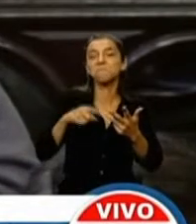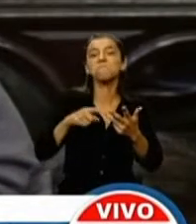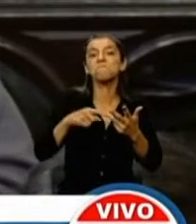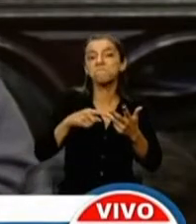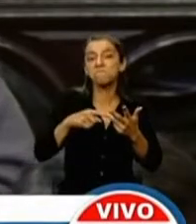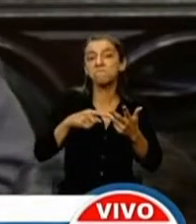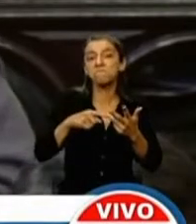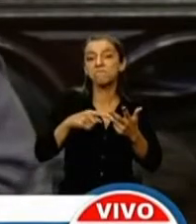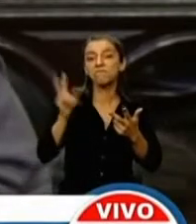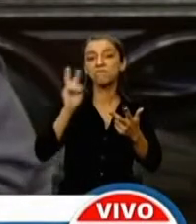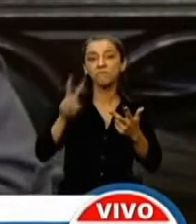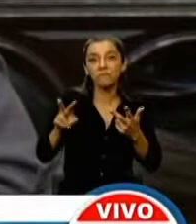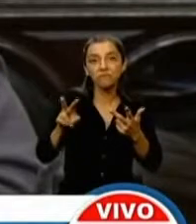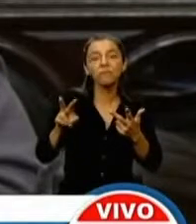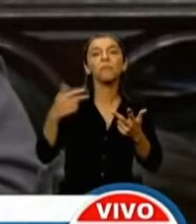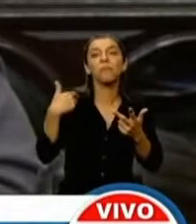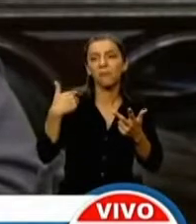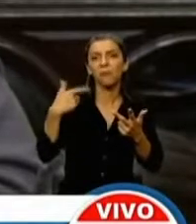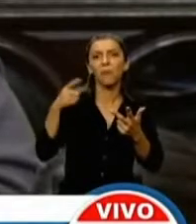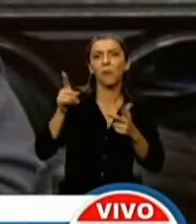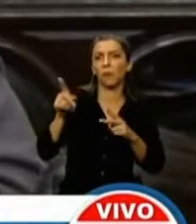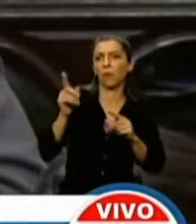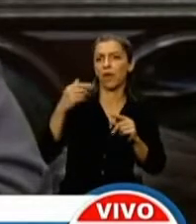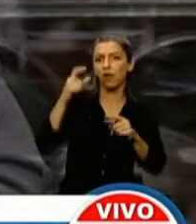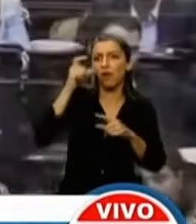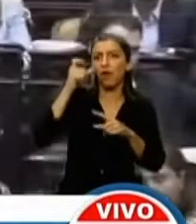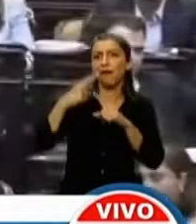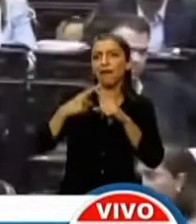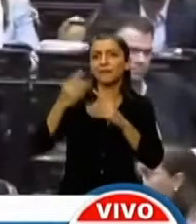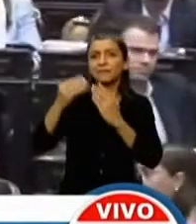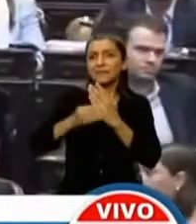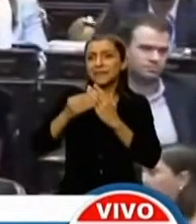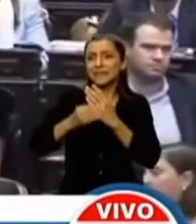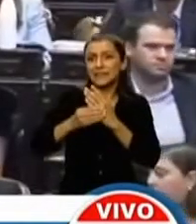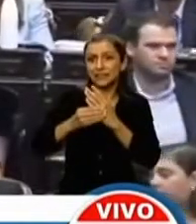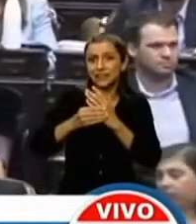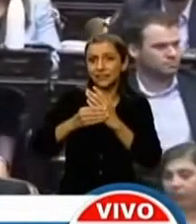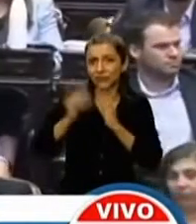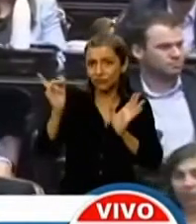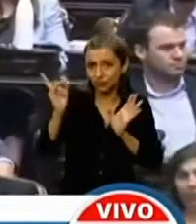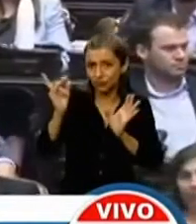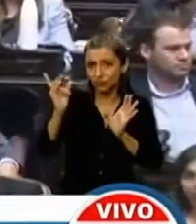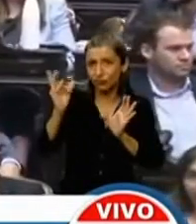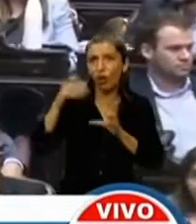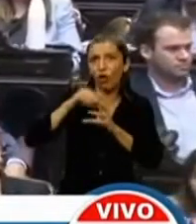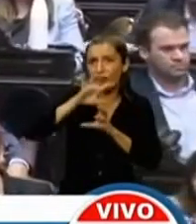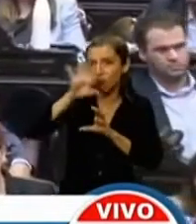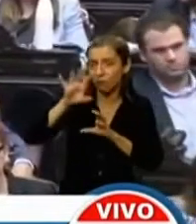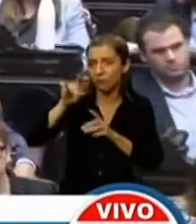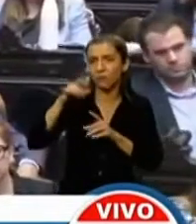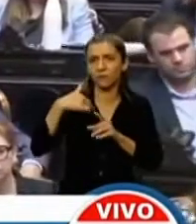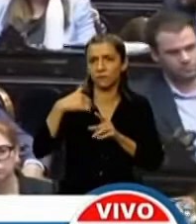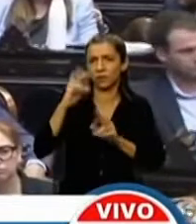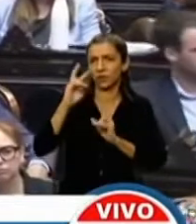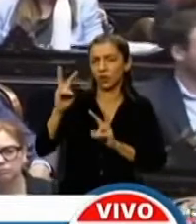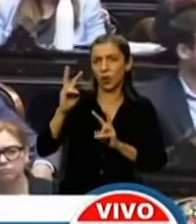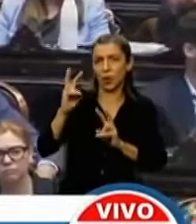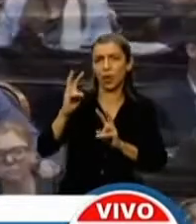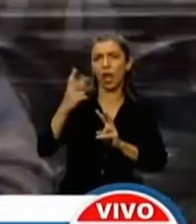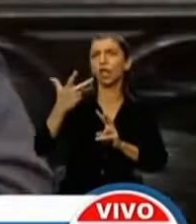que se hace internamente dentro del propio frente de todos. Sí. Y por el otro lado, el hecho de